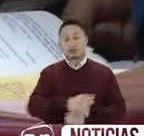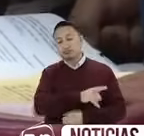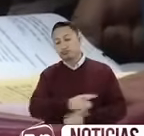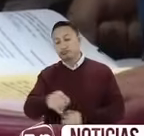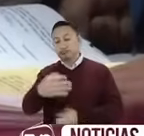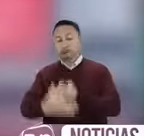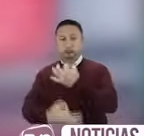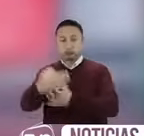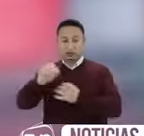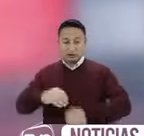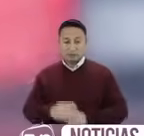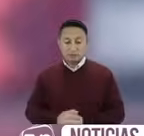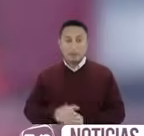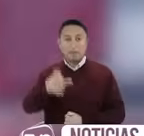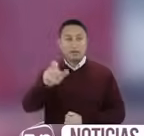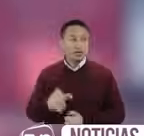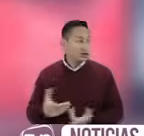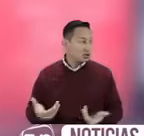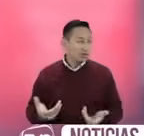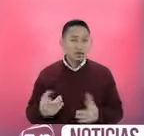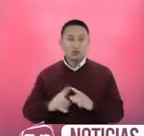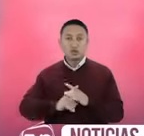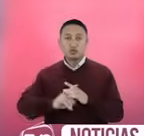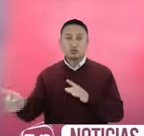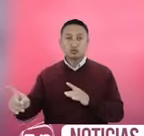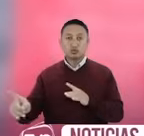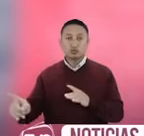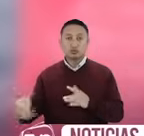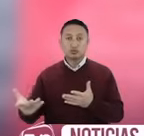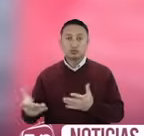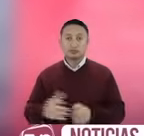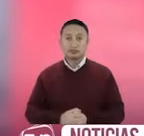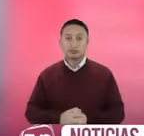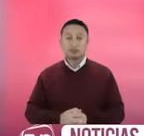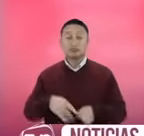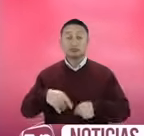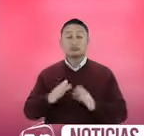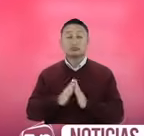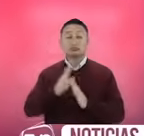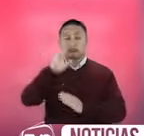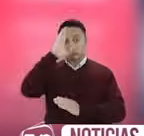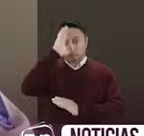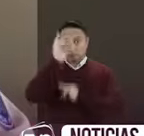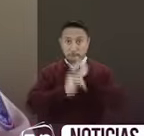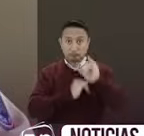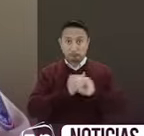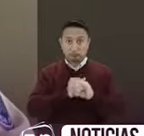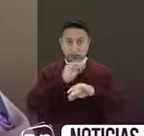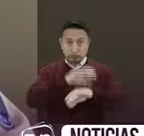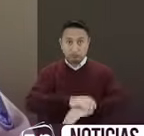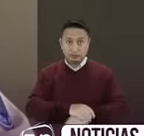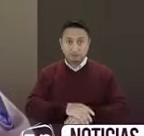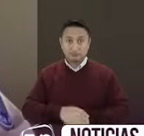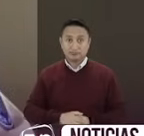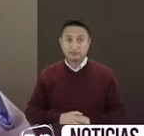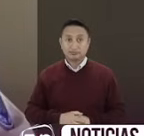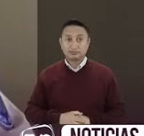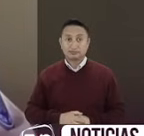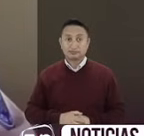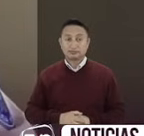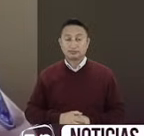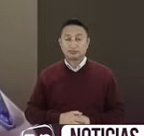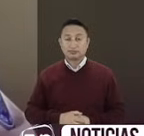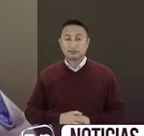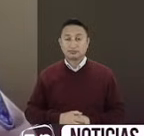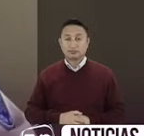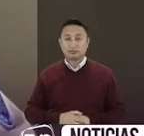del sospechoso se desconocía su paradero. Tenía difusión roja de Interpol. Se logra establecer que